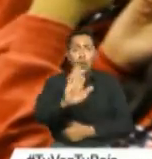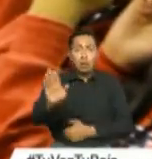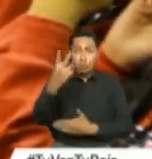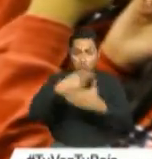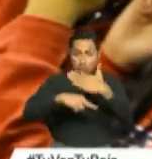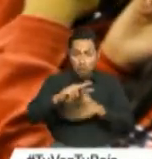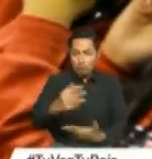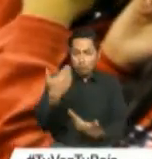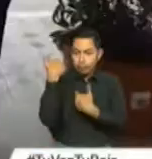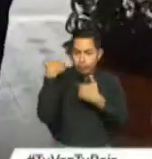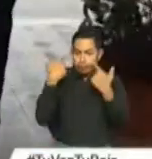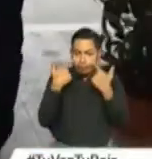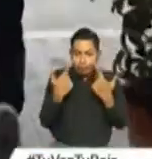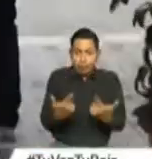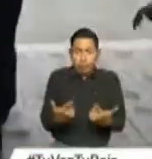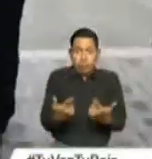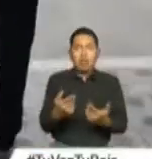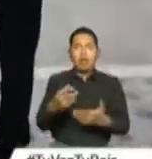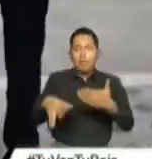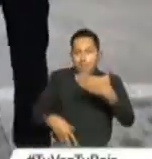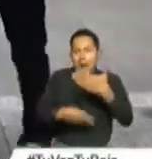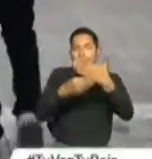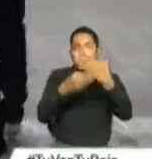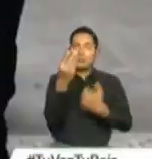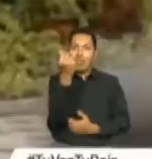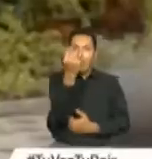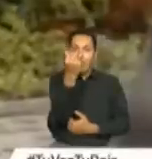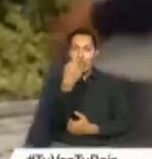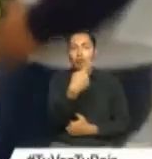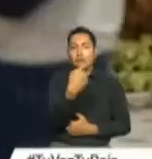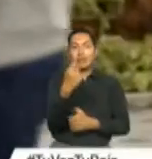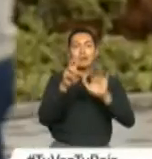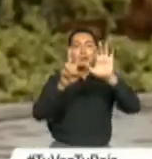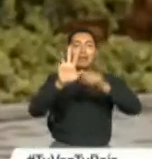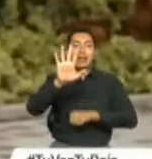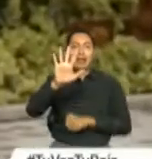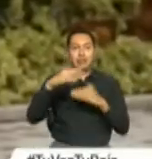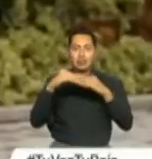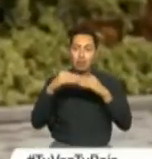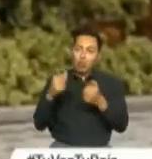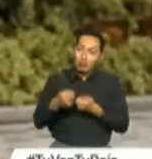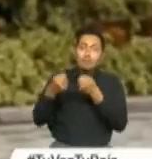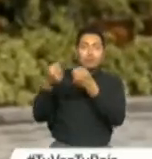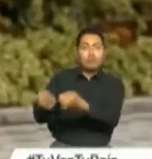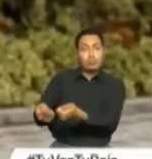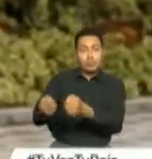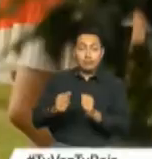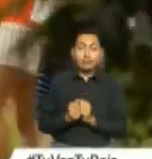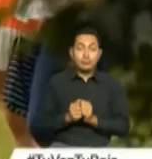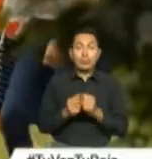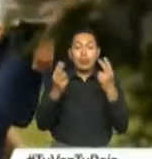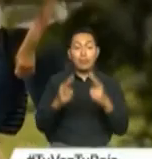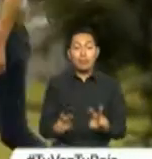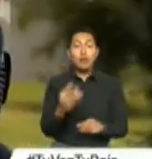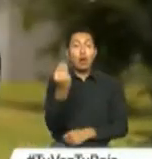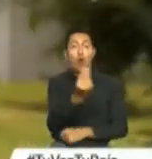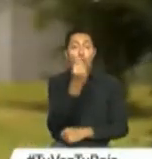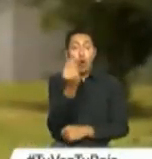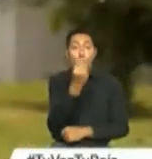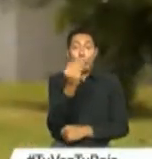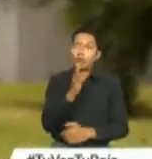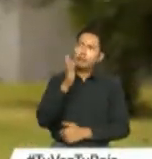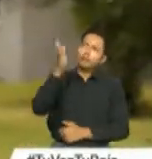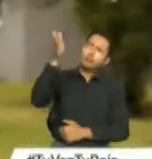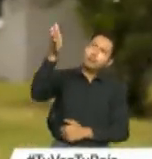cuidado y manutención de hijos menores de edad o mayores de edad con discapacidad. Así también, para los jóvenes que requieran desplazarse